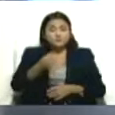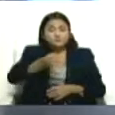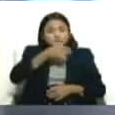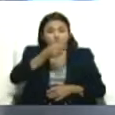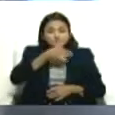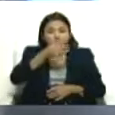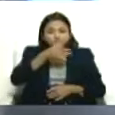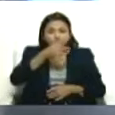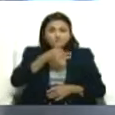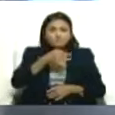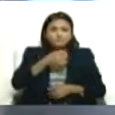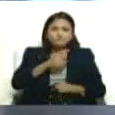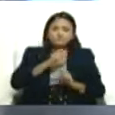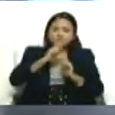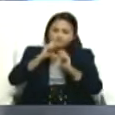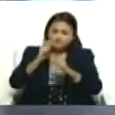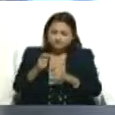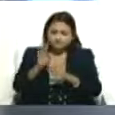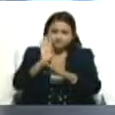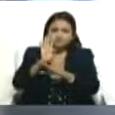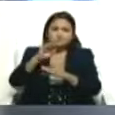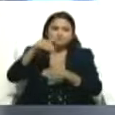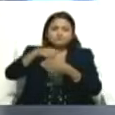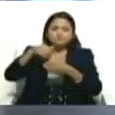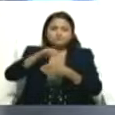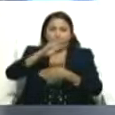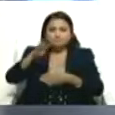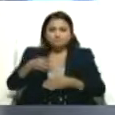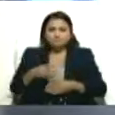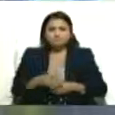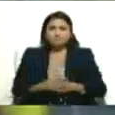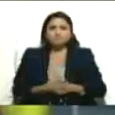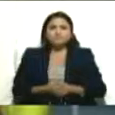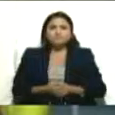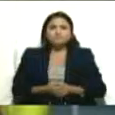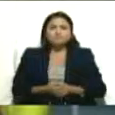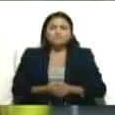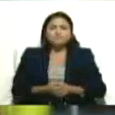competente el amparo al referéndum consultivo.